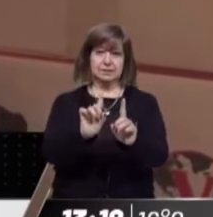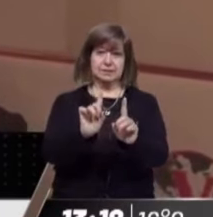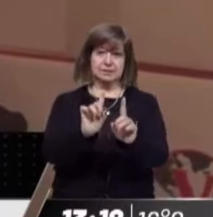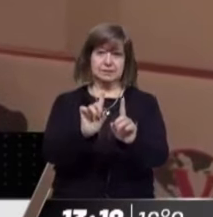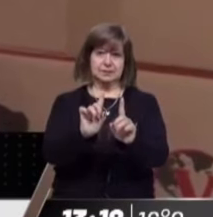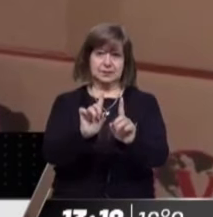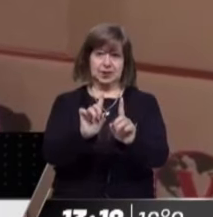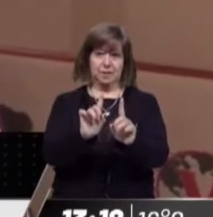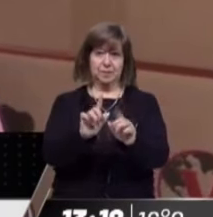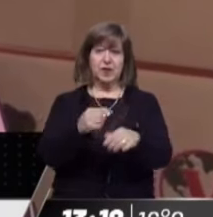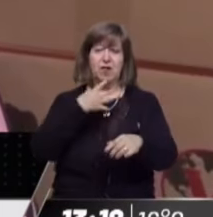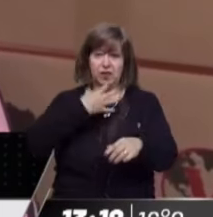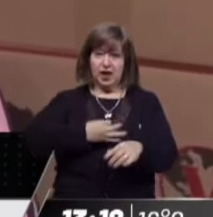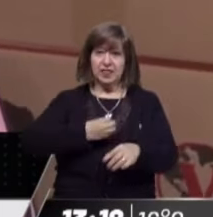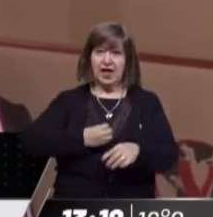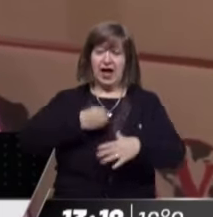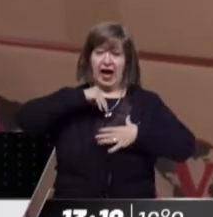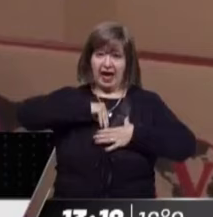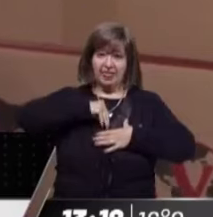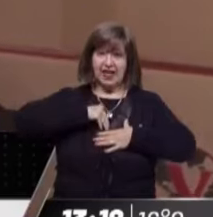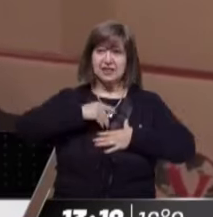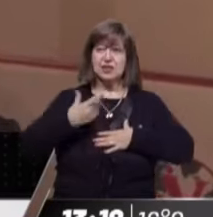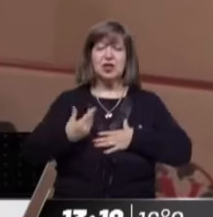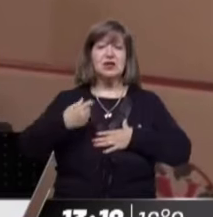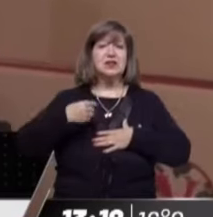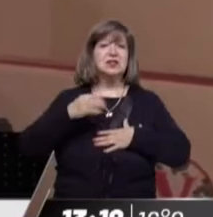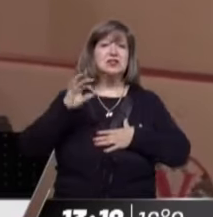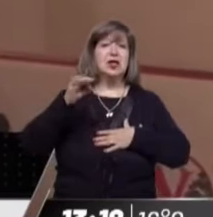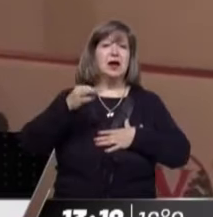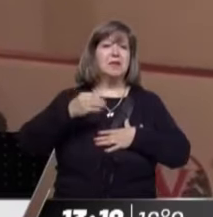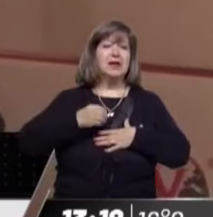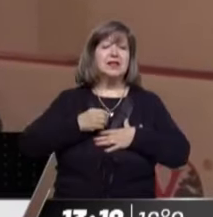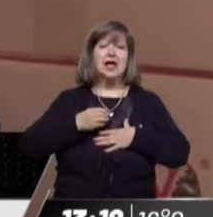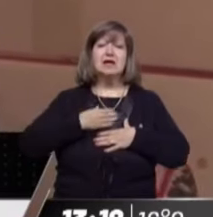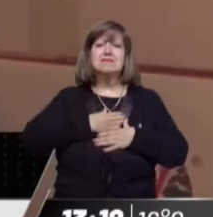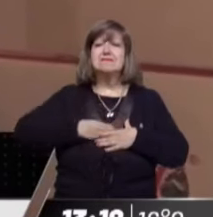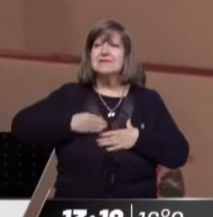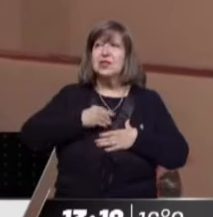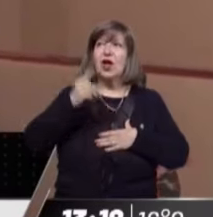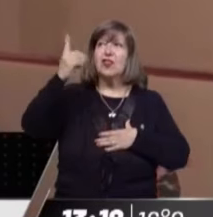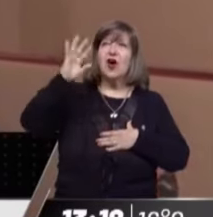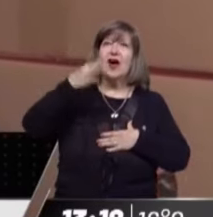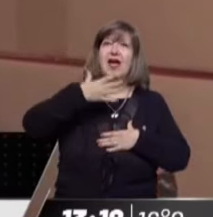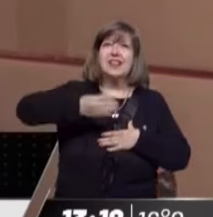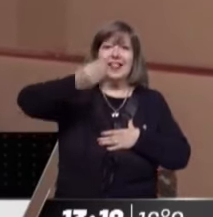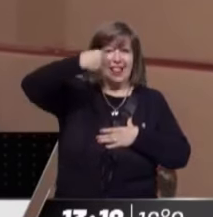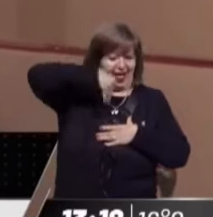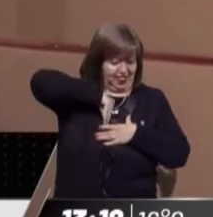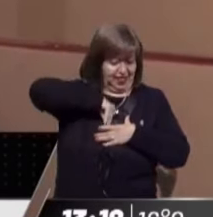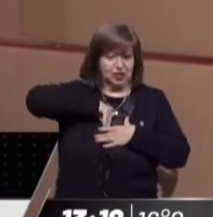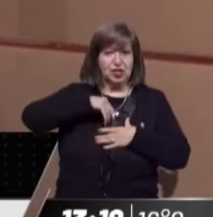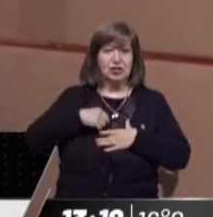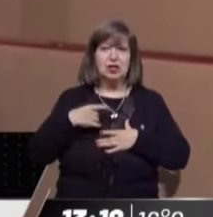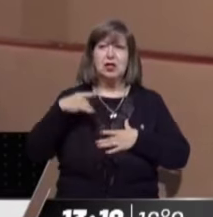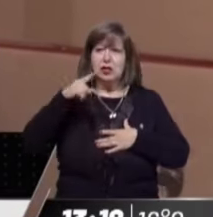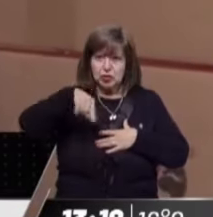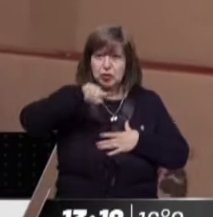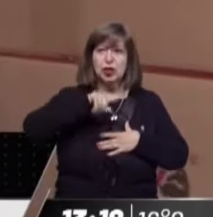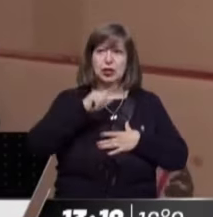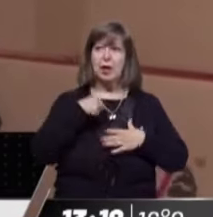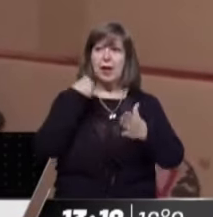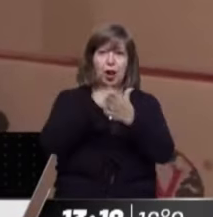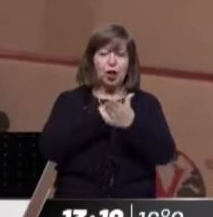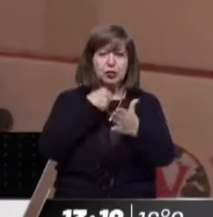porque solo Dios entiende Lo que lo que sentimos y lo que hemos luchado para